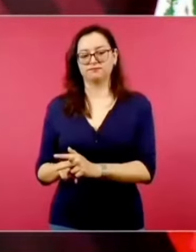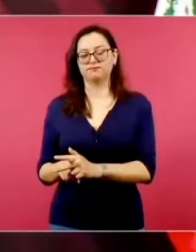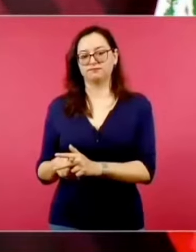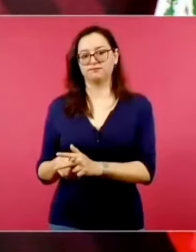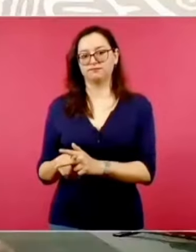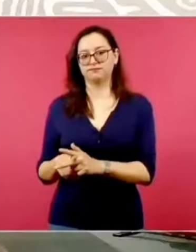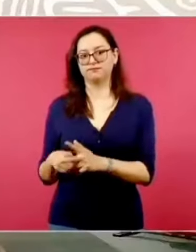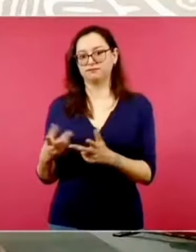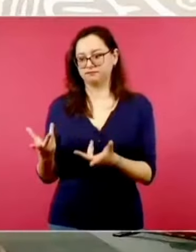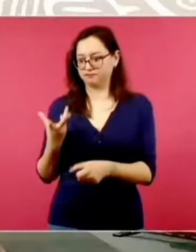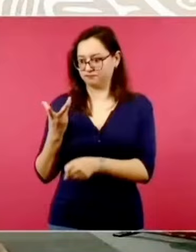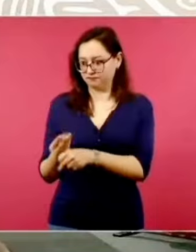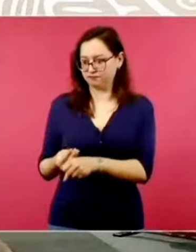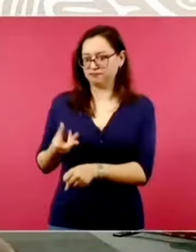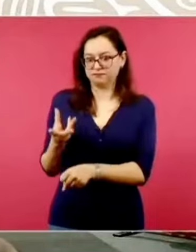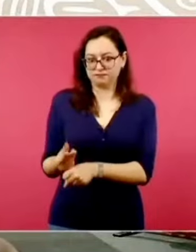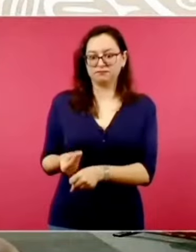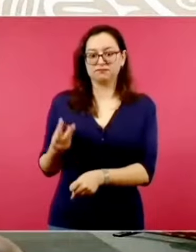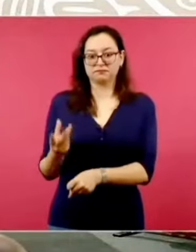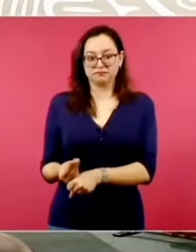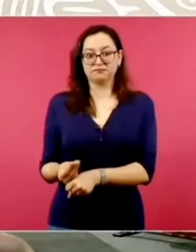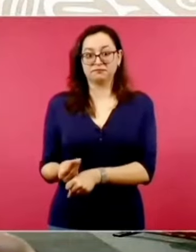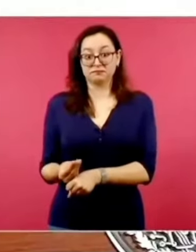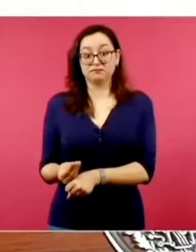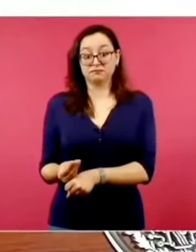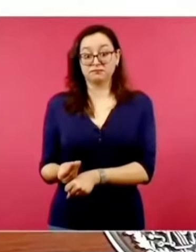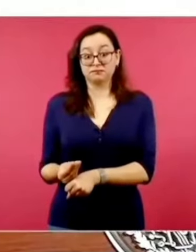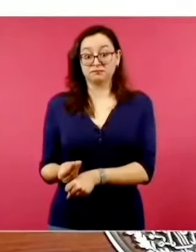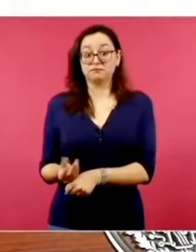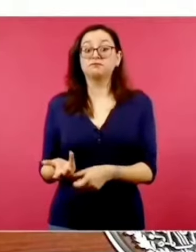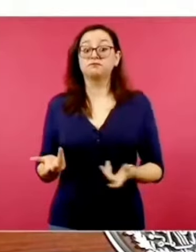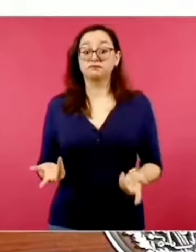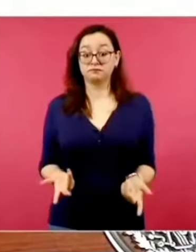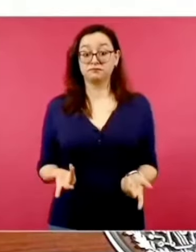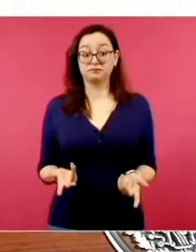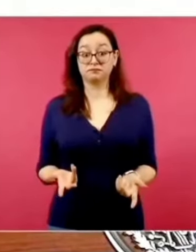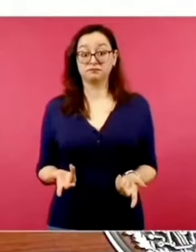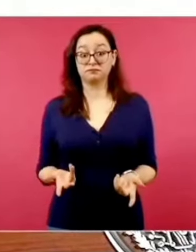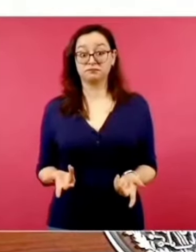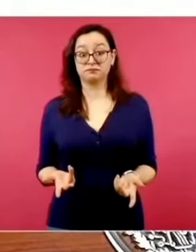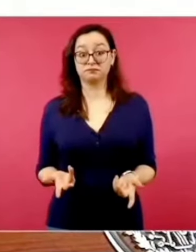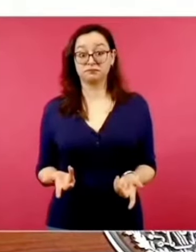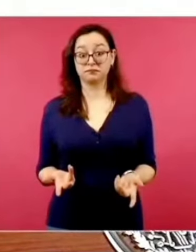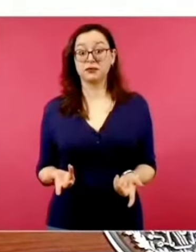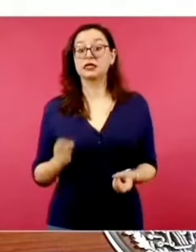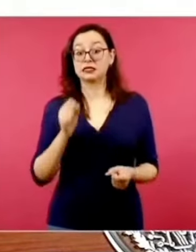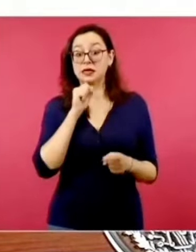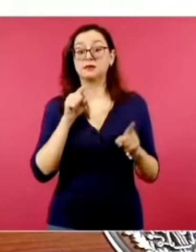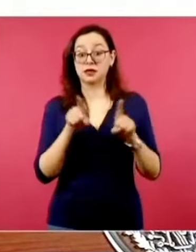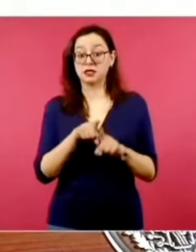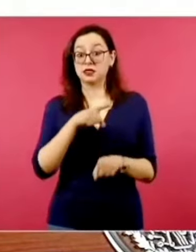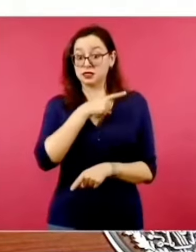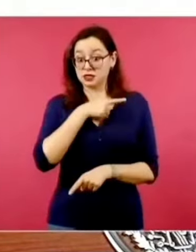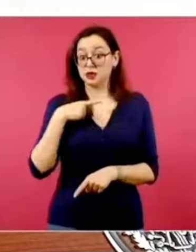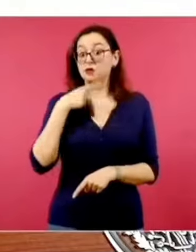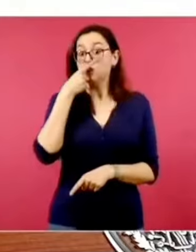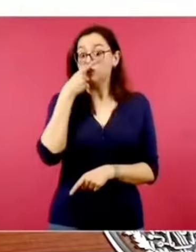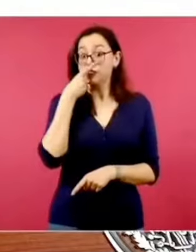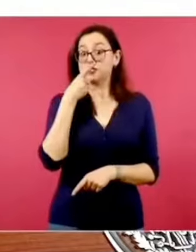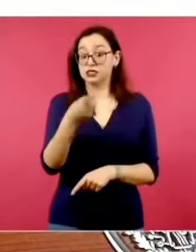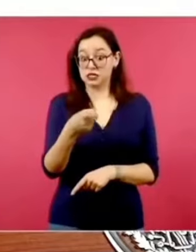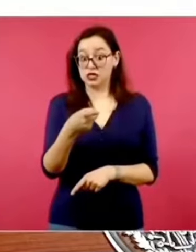eh Y sí se usaron Ahora quiero informar ya